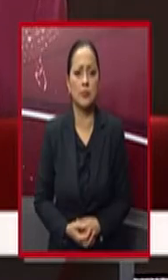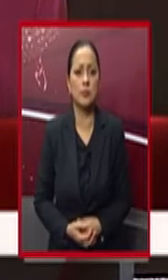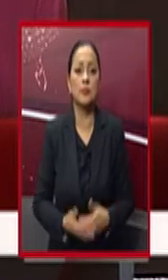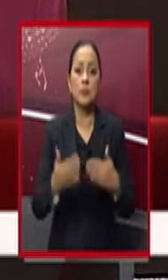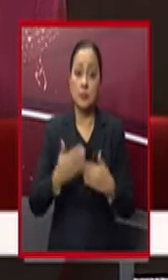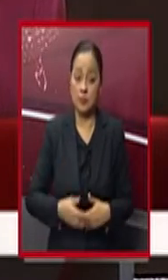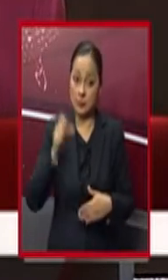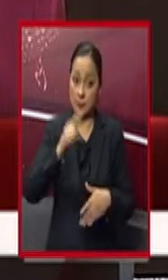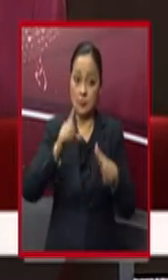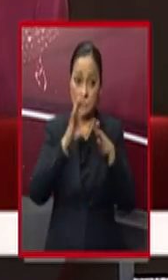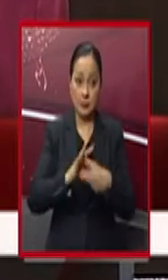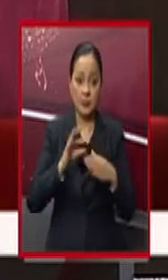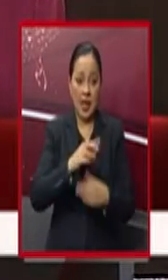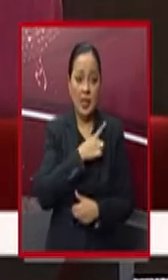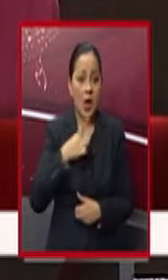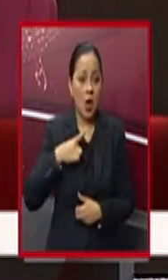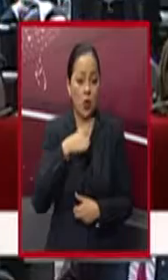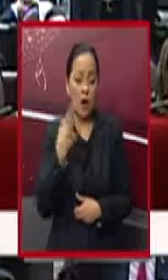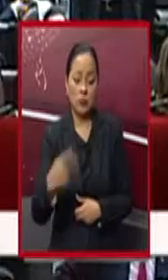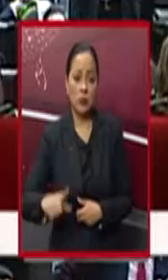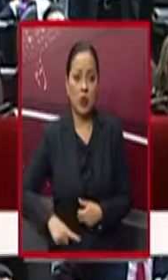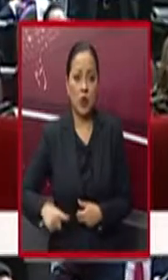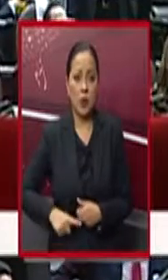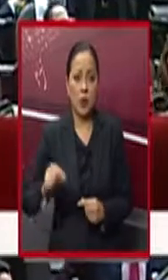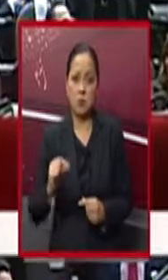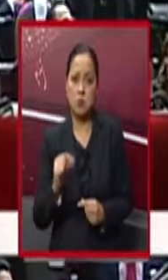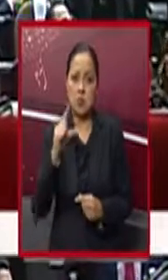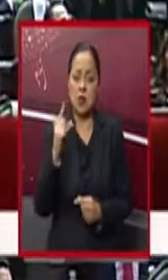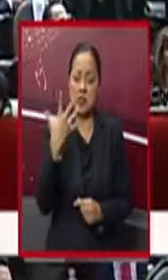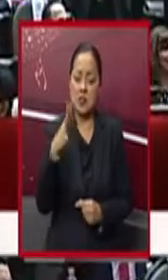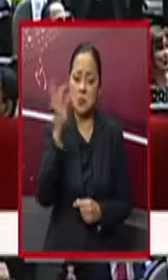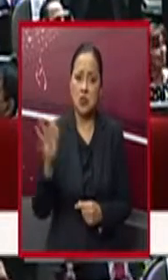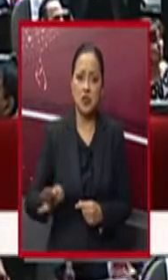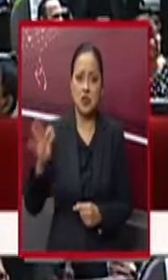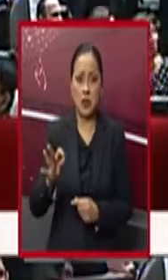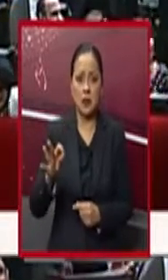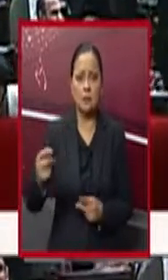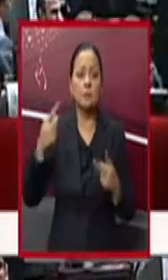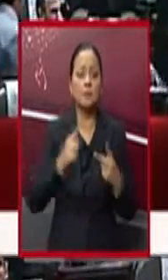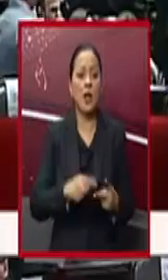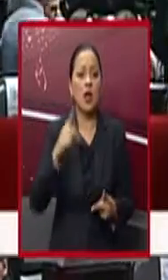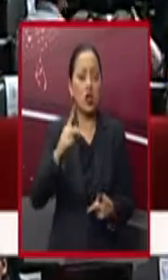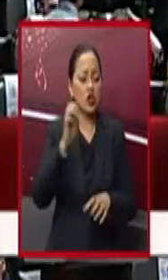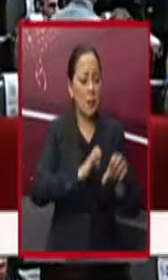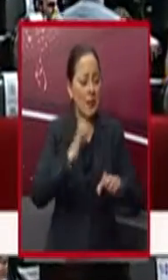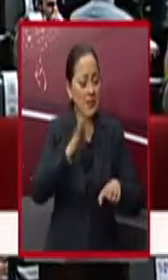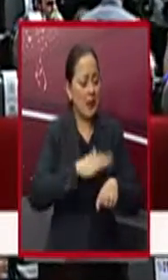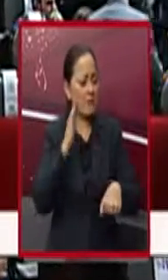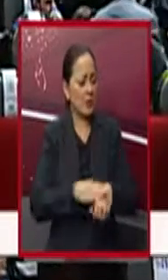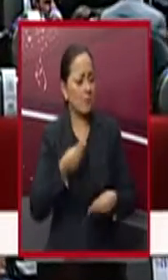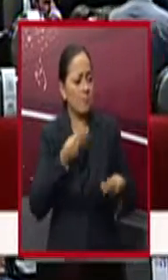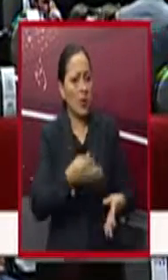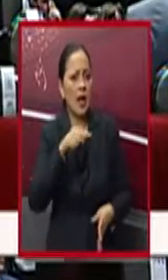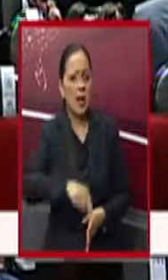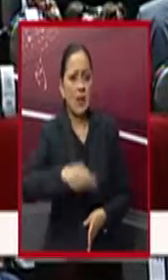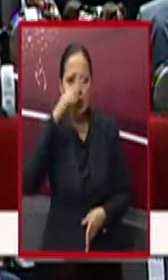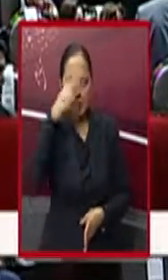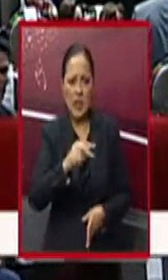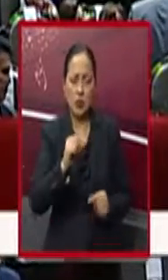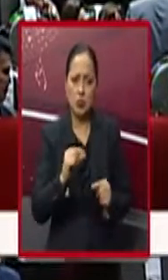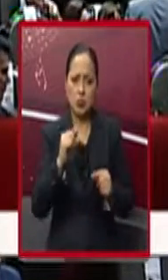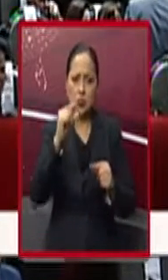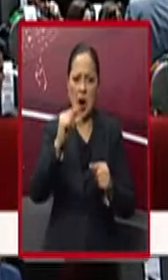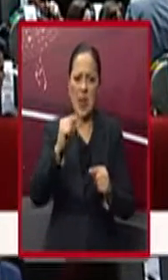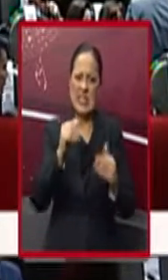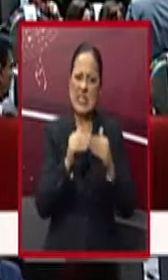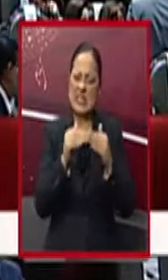Luego de señalar que la deuda pública ha crecido más del 10% y que las dos calificadoras más importantes del mundo han dado a conocer que el crecimiento mexicano será